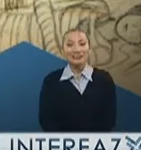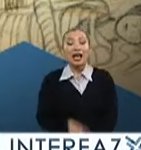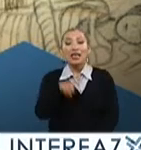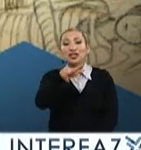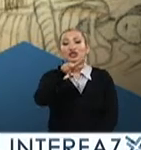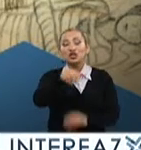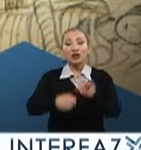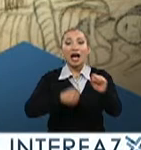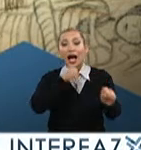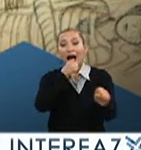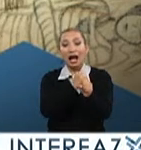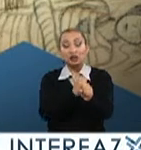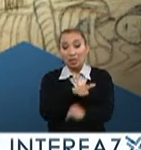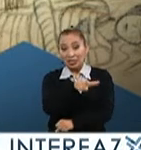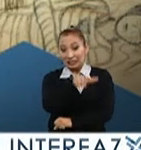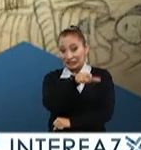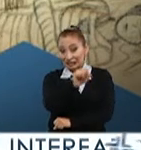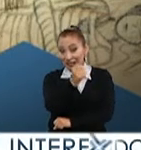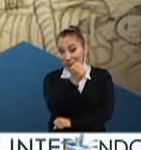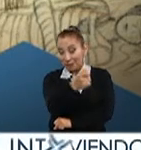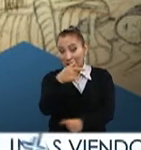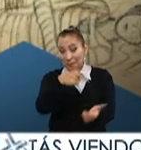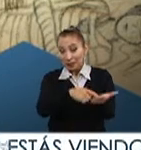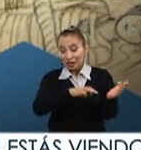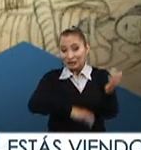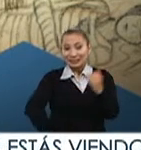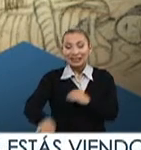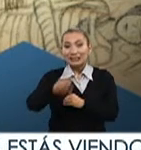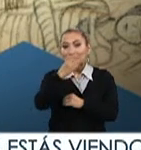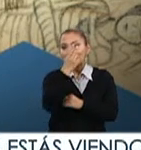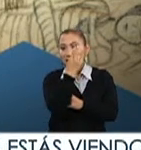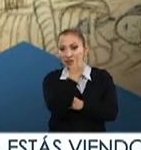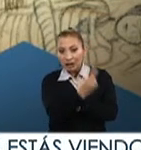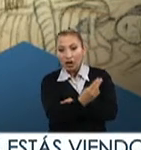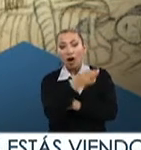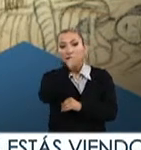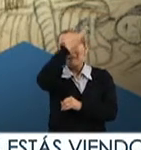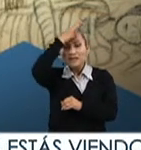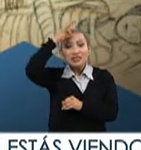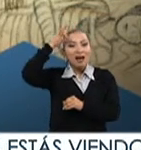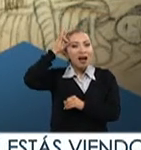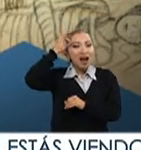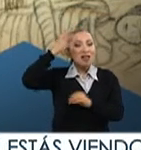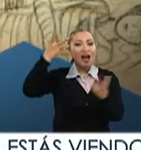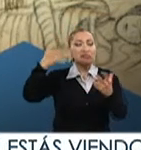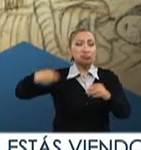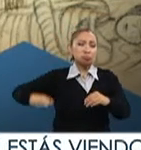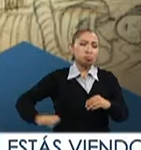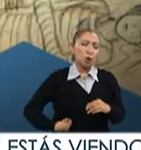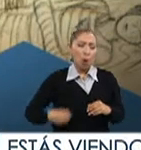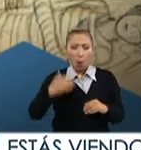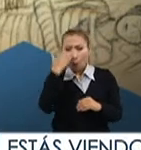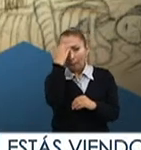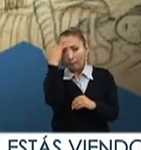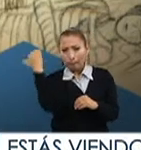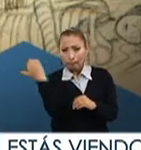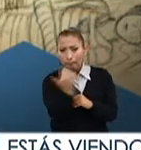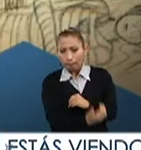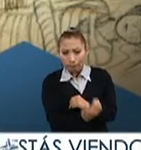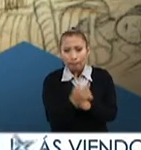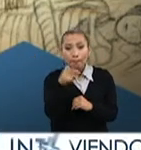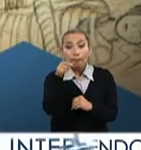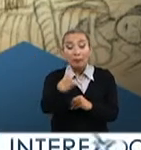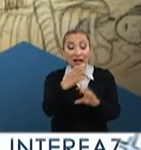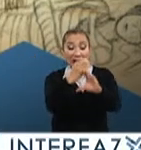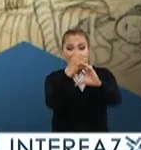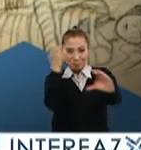A los 18 años, el 17 de septiembre de 1925, Frida Kahlo sufrió un trágico accidente.